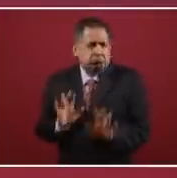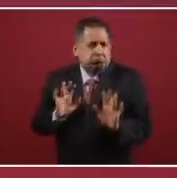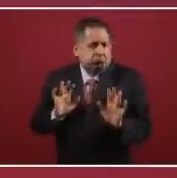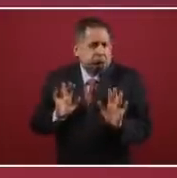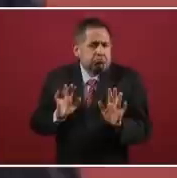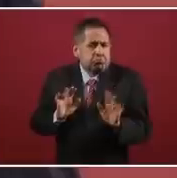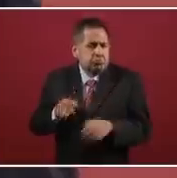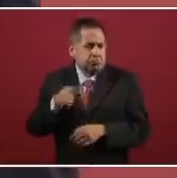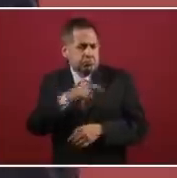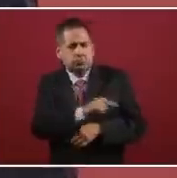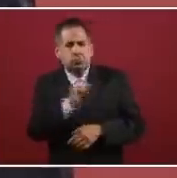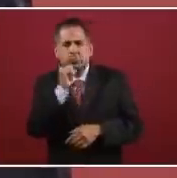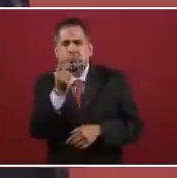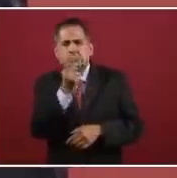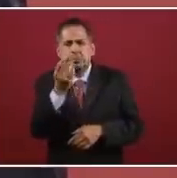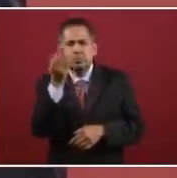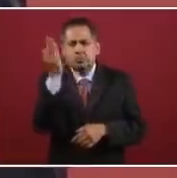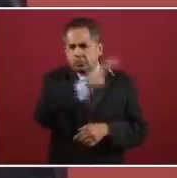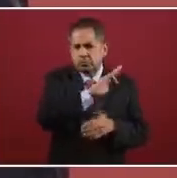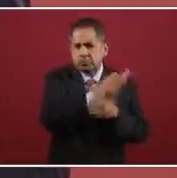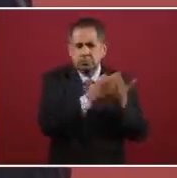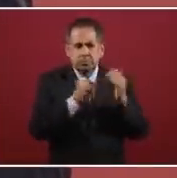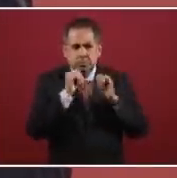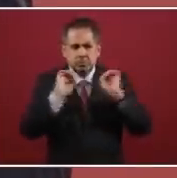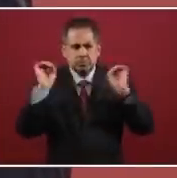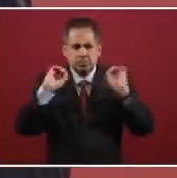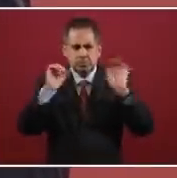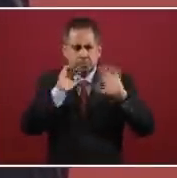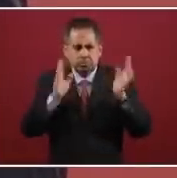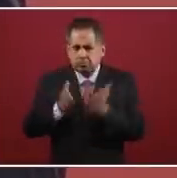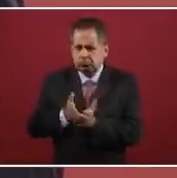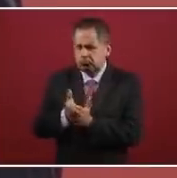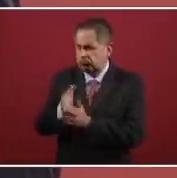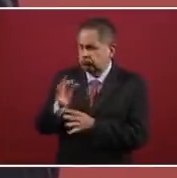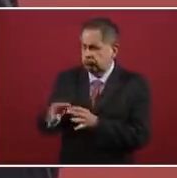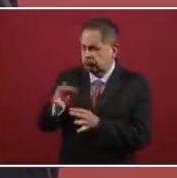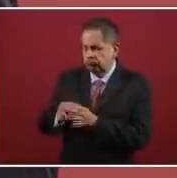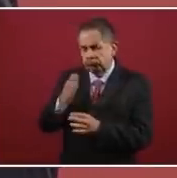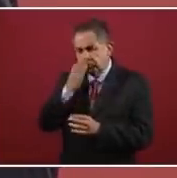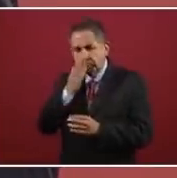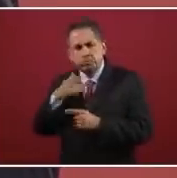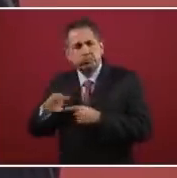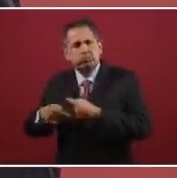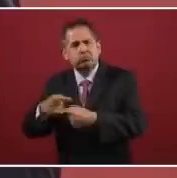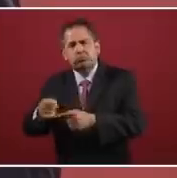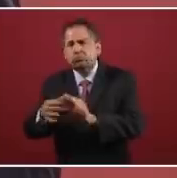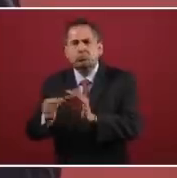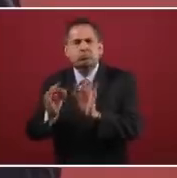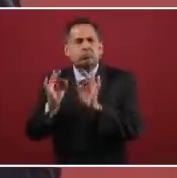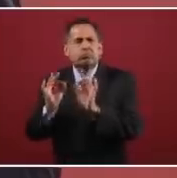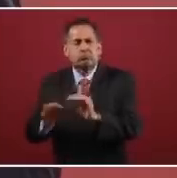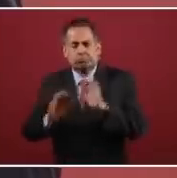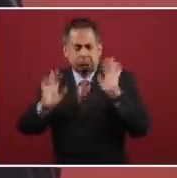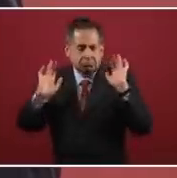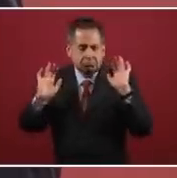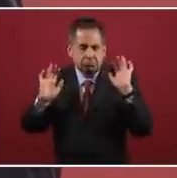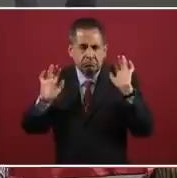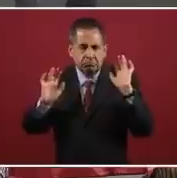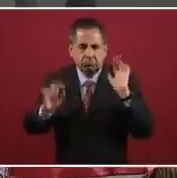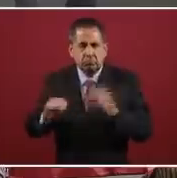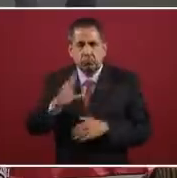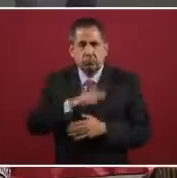y no utiliza facturas falsas y no está creando empresas fantasmas y no